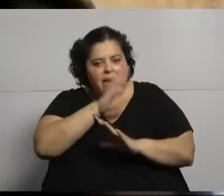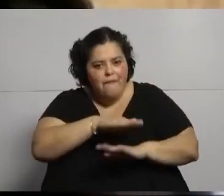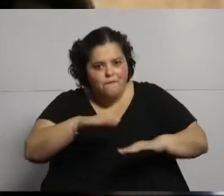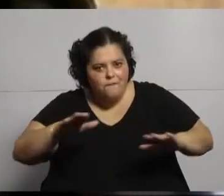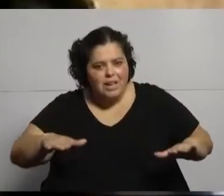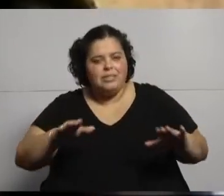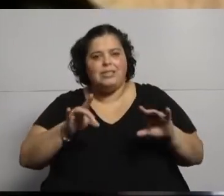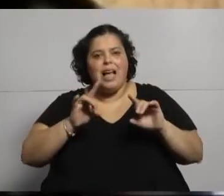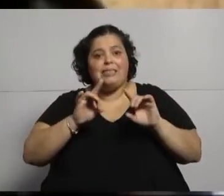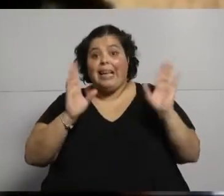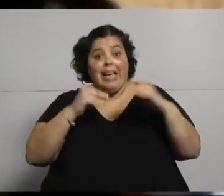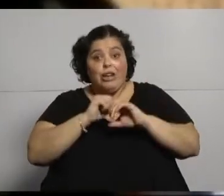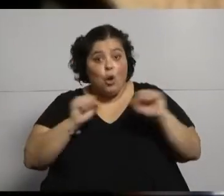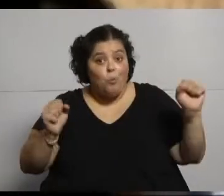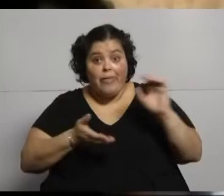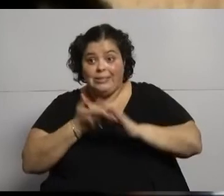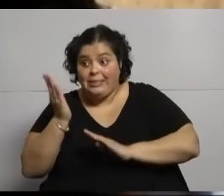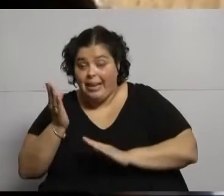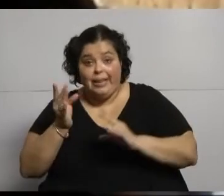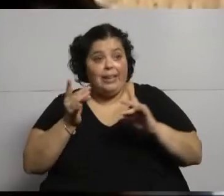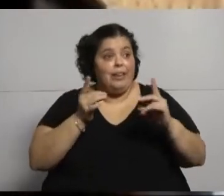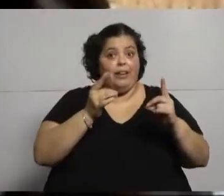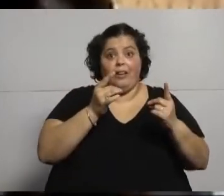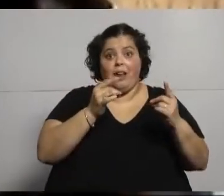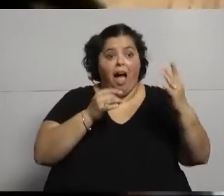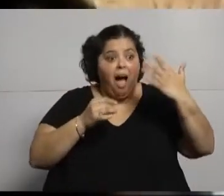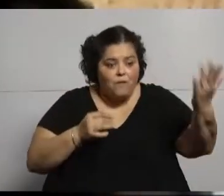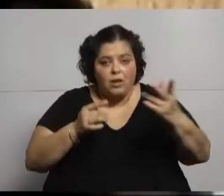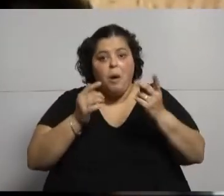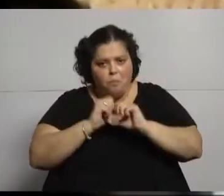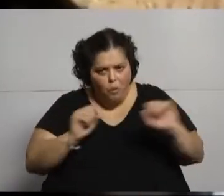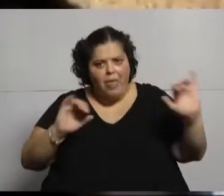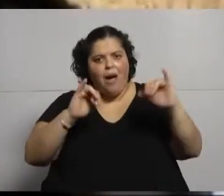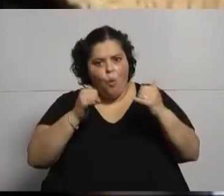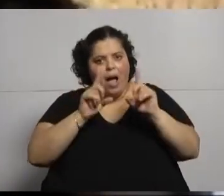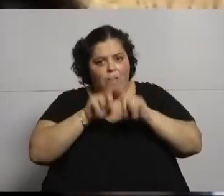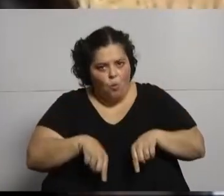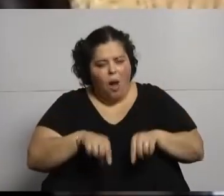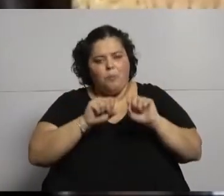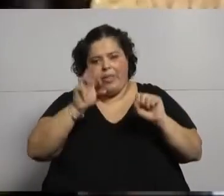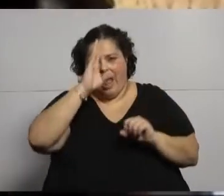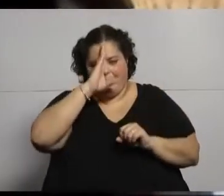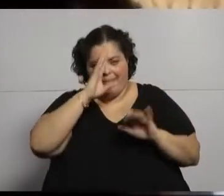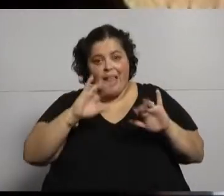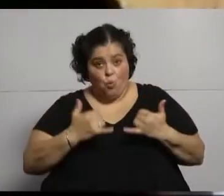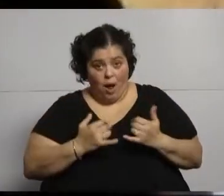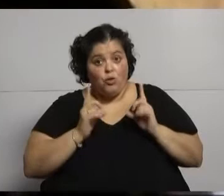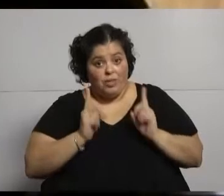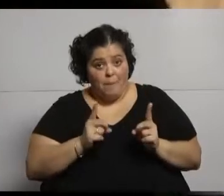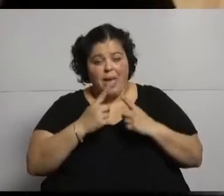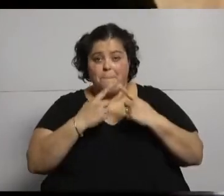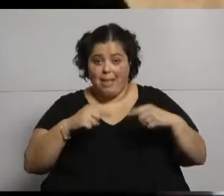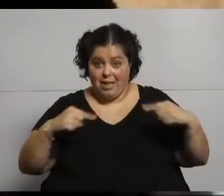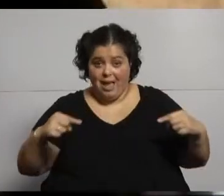la posibilidad de salir, tengan la posibilidad de jugar, tengan la posibilidad de aprender jugando. O sea, todo el material educativo, tanto